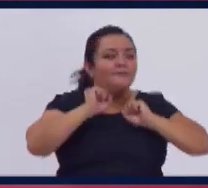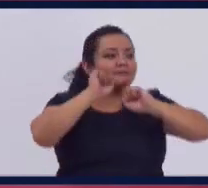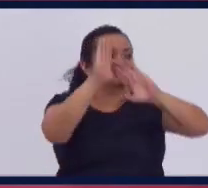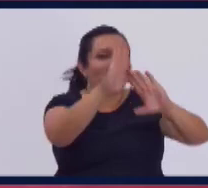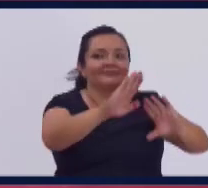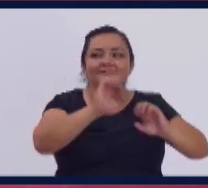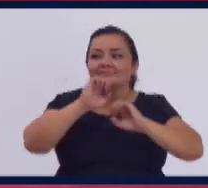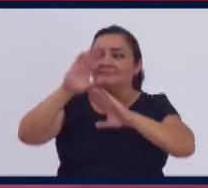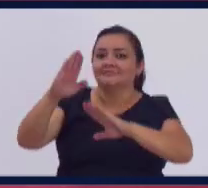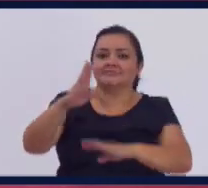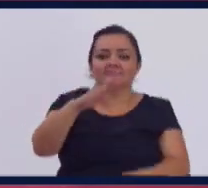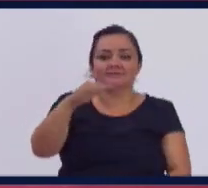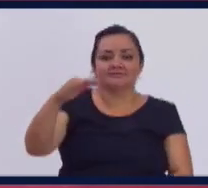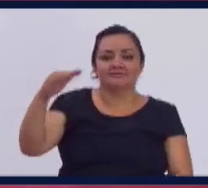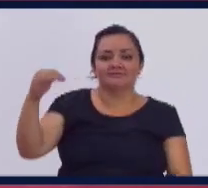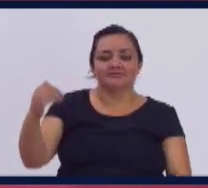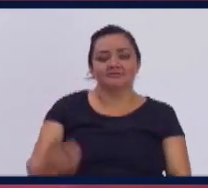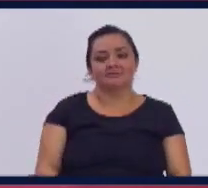bendición a las naciones.